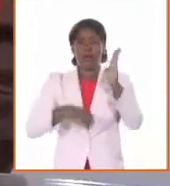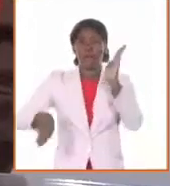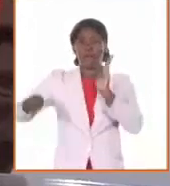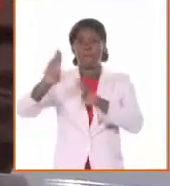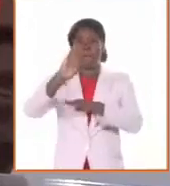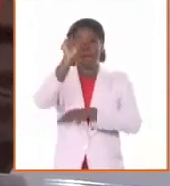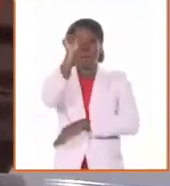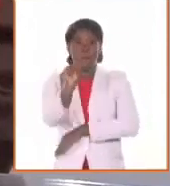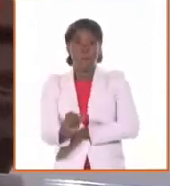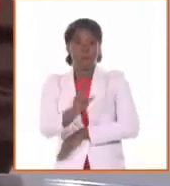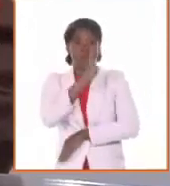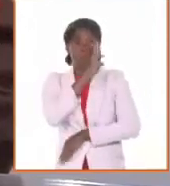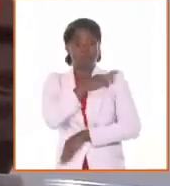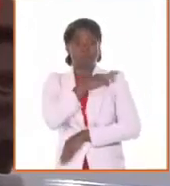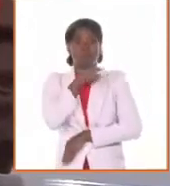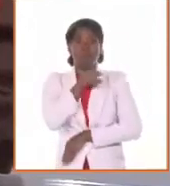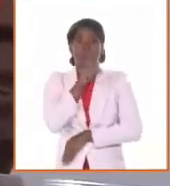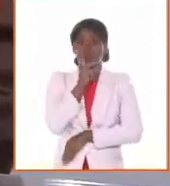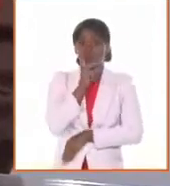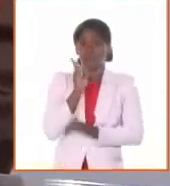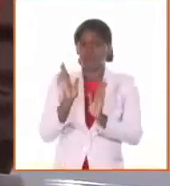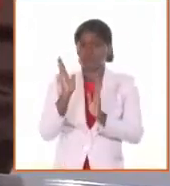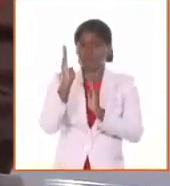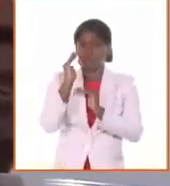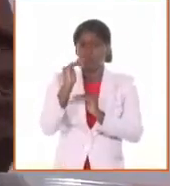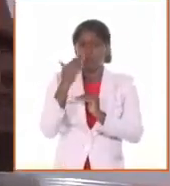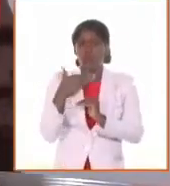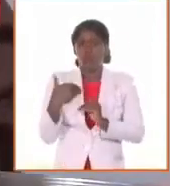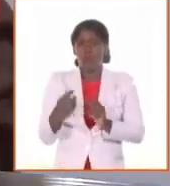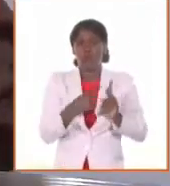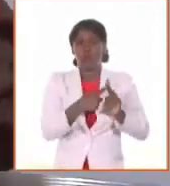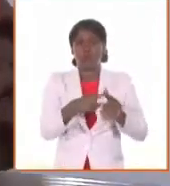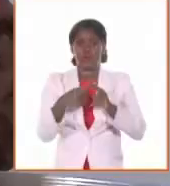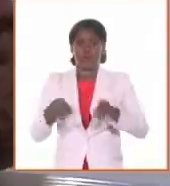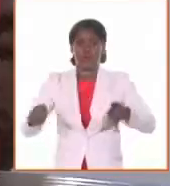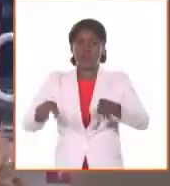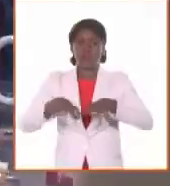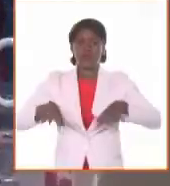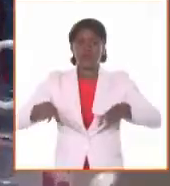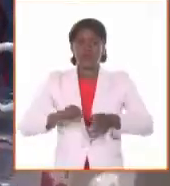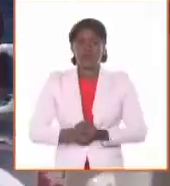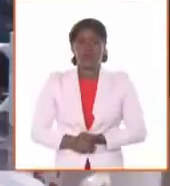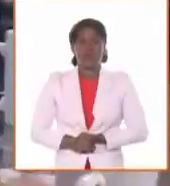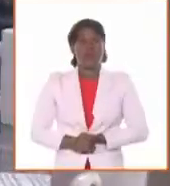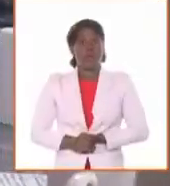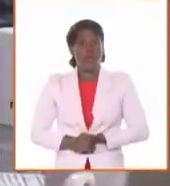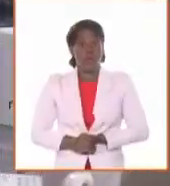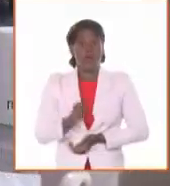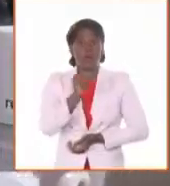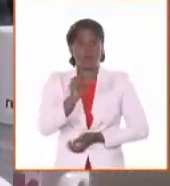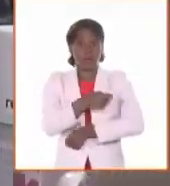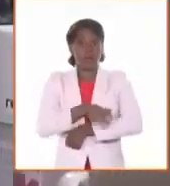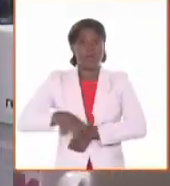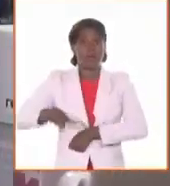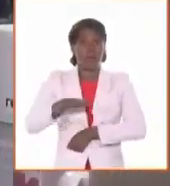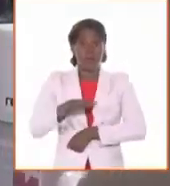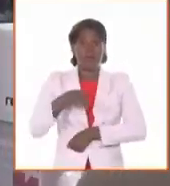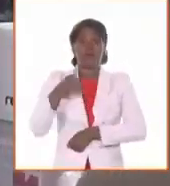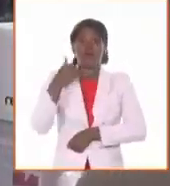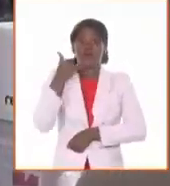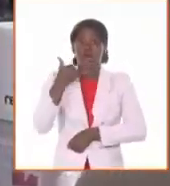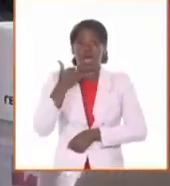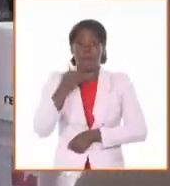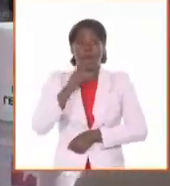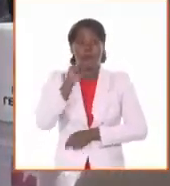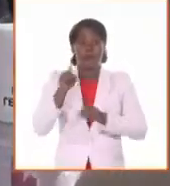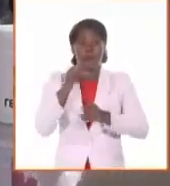el ministro una atención cardinal a eso ha estado al tanto de la mesa ha estado llamando preguntando y preocupándose también por